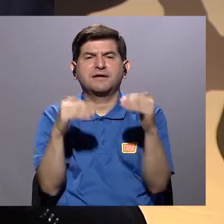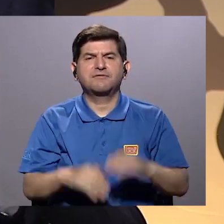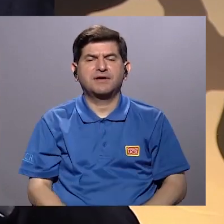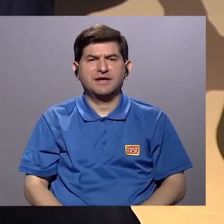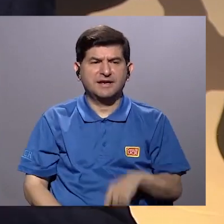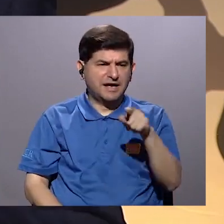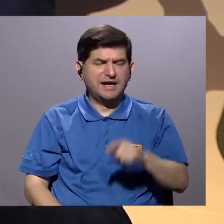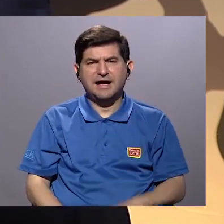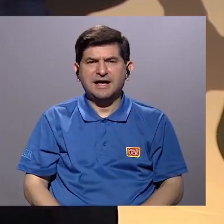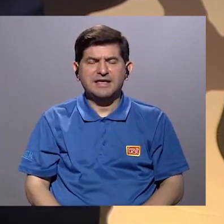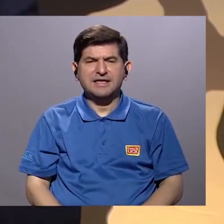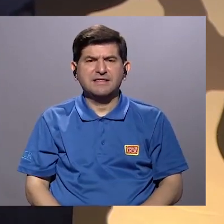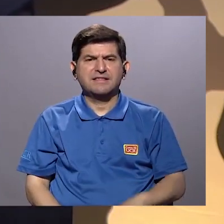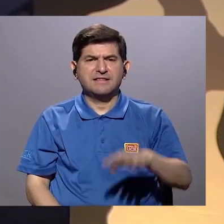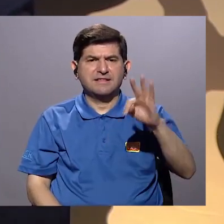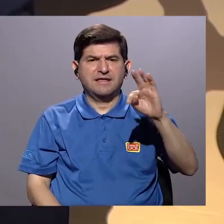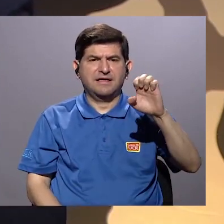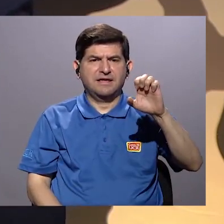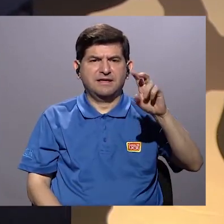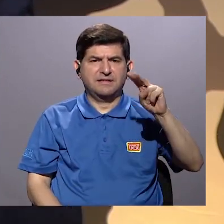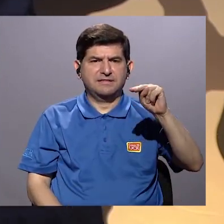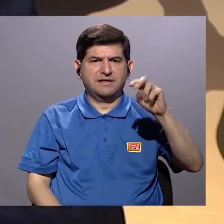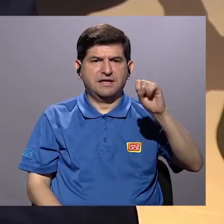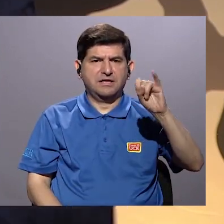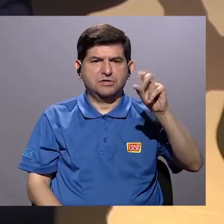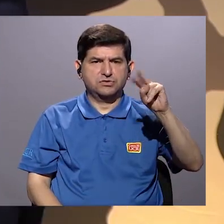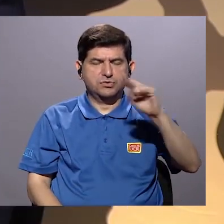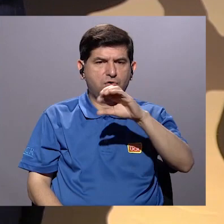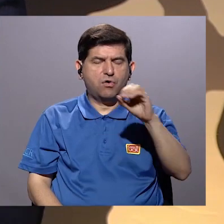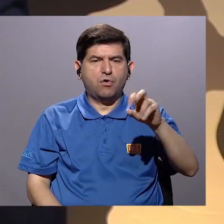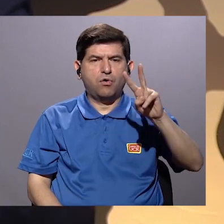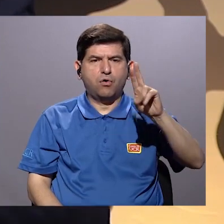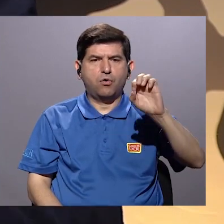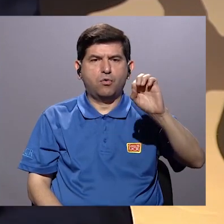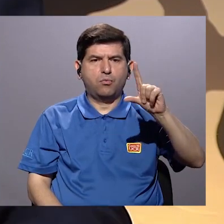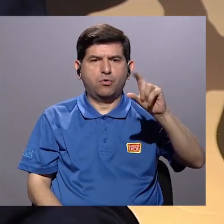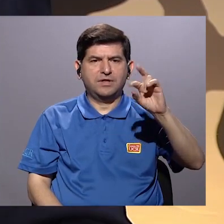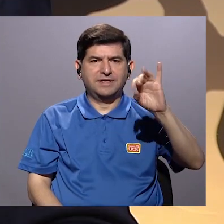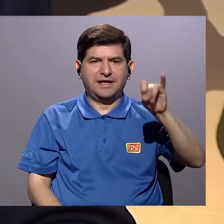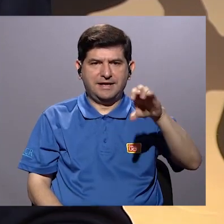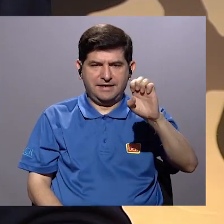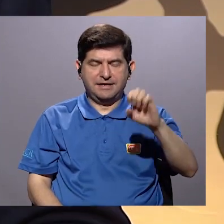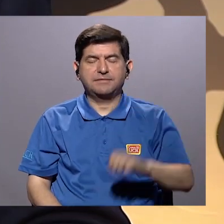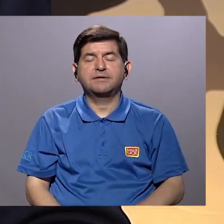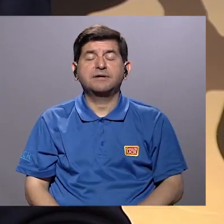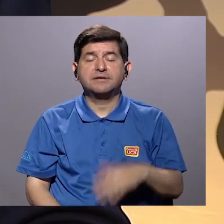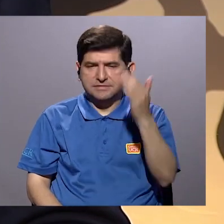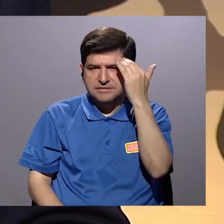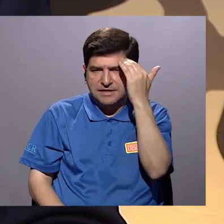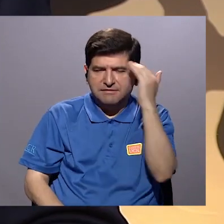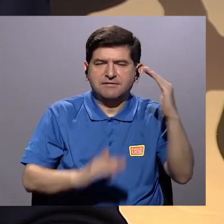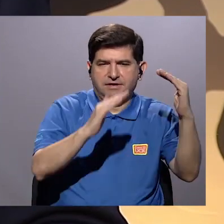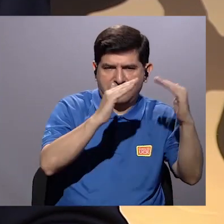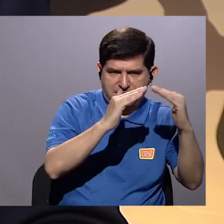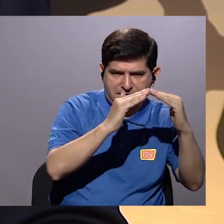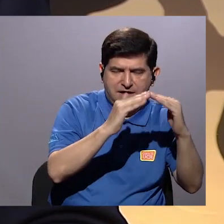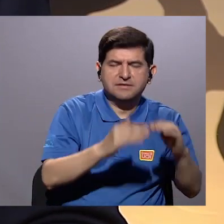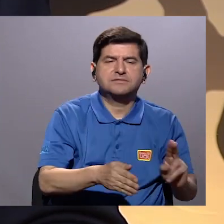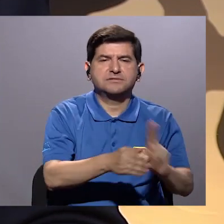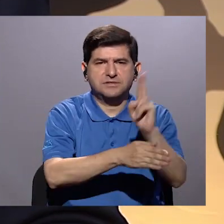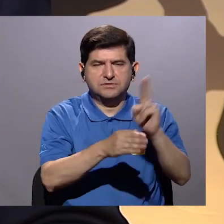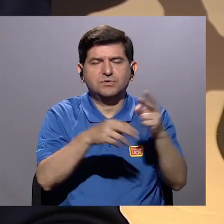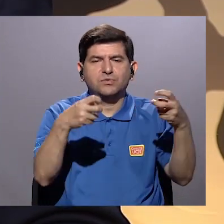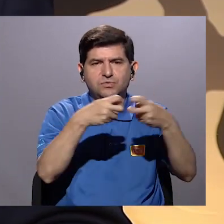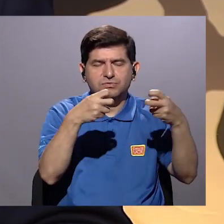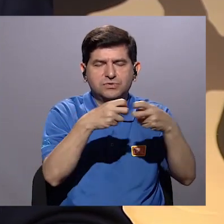tensión o voltaje a ciertos otros niveles, ¿verdad? Para que puedan ser utilizados. Por ejemplo, sabemos que en las casas se consume la